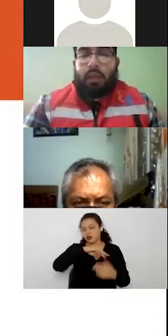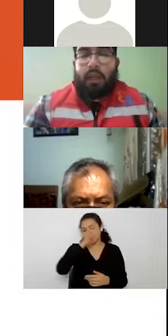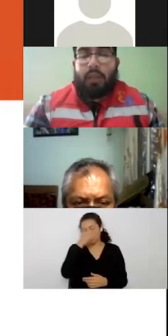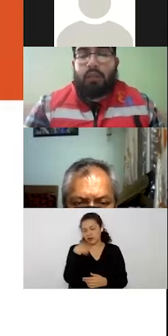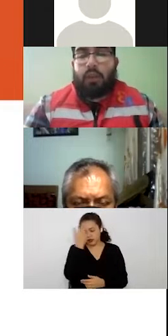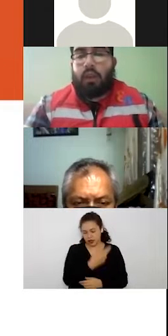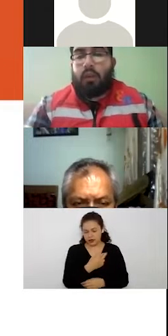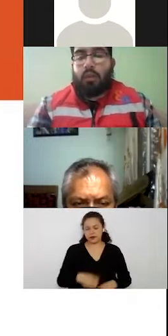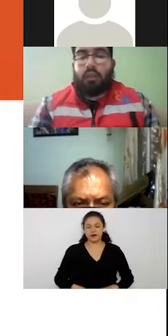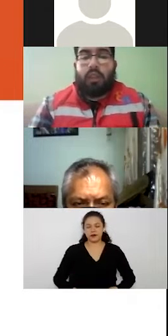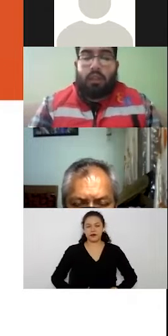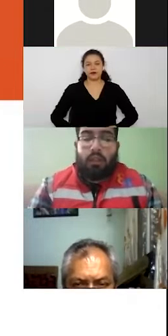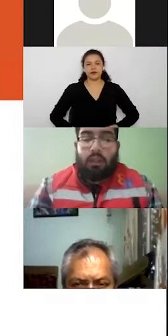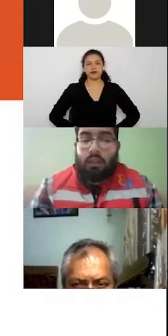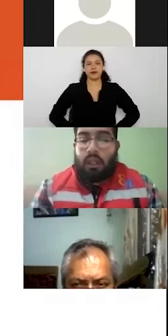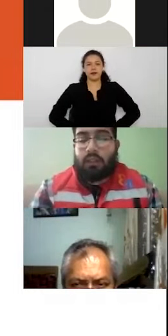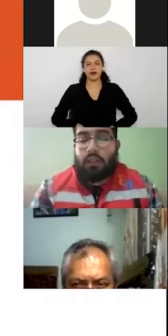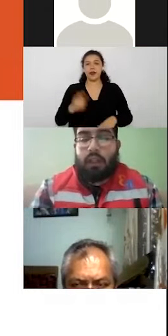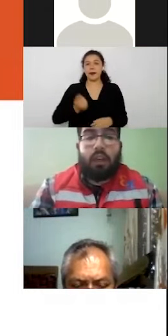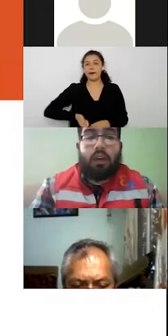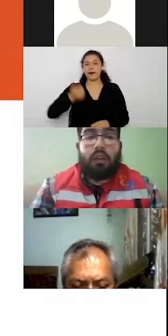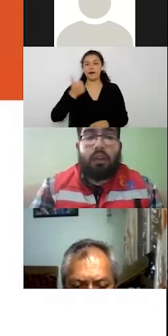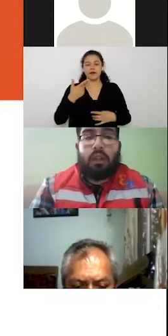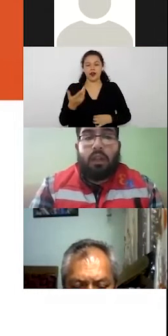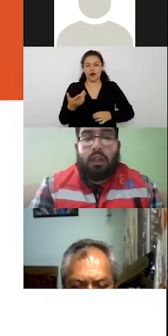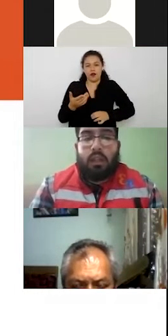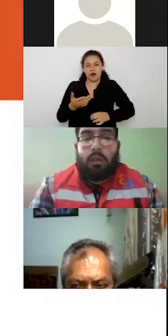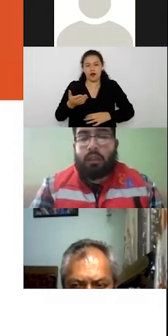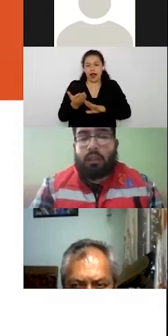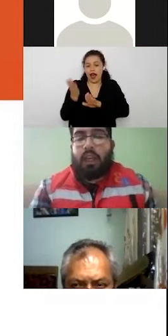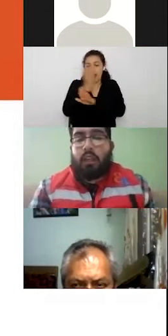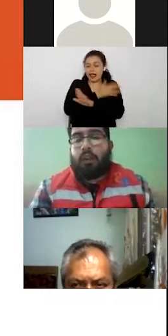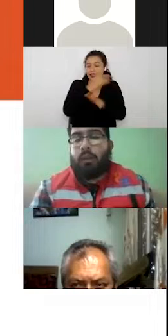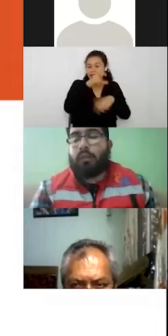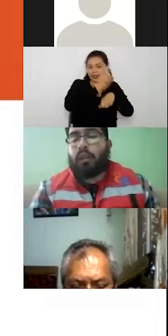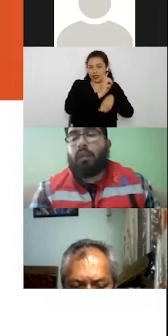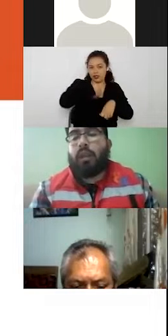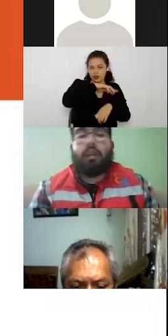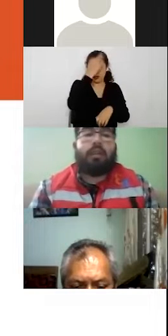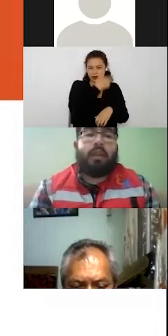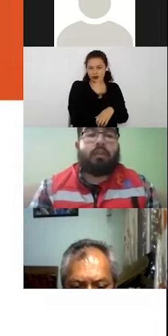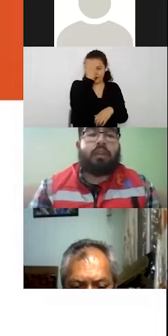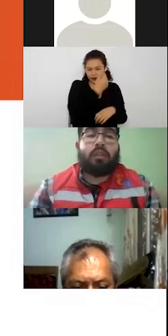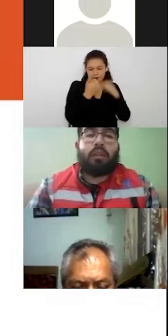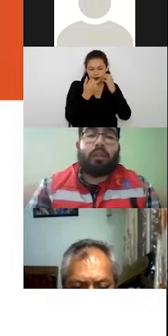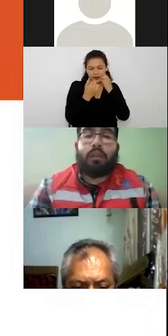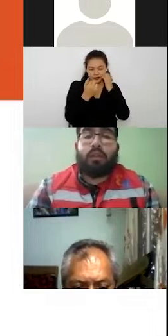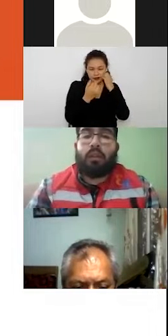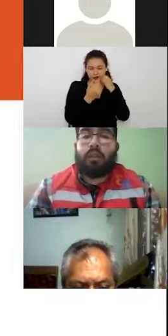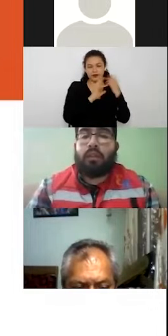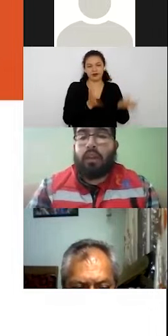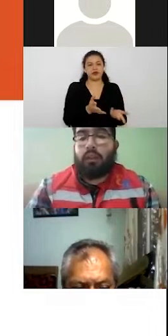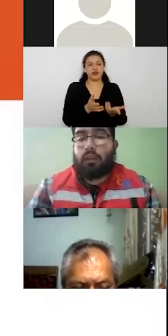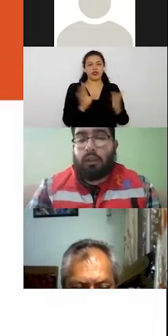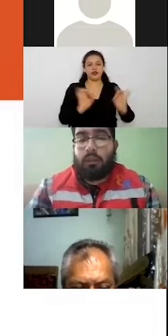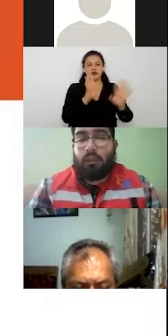un breve repaso de lo que vimos en la sesión anterior y hablábamos acerca de los fenómenos perturbadores. Hablábamos que los fenómenos perturbadores